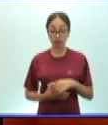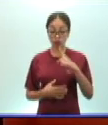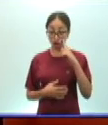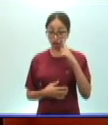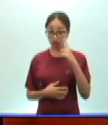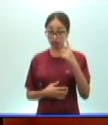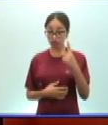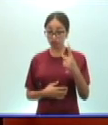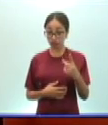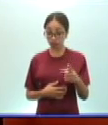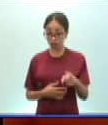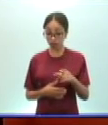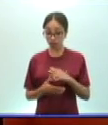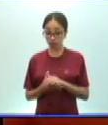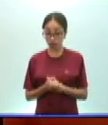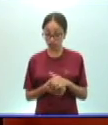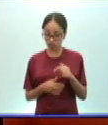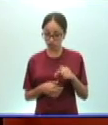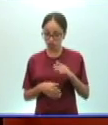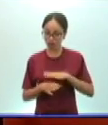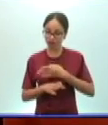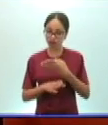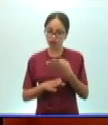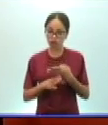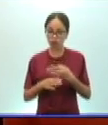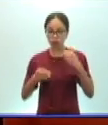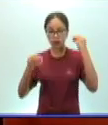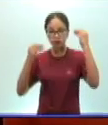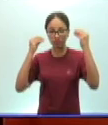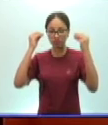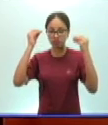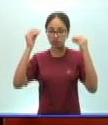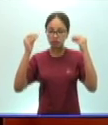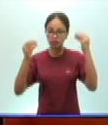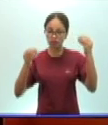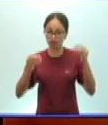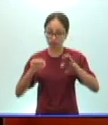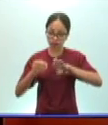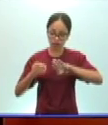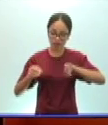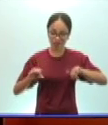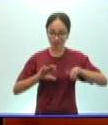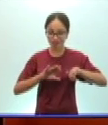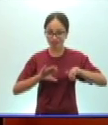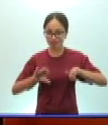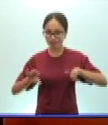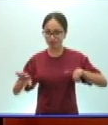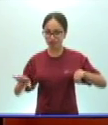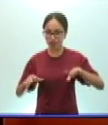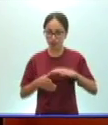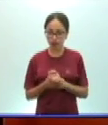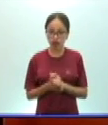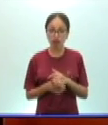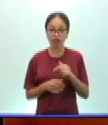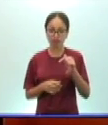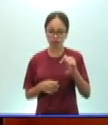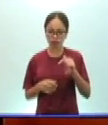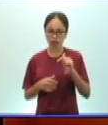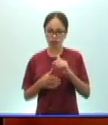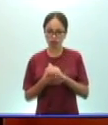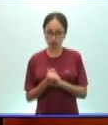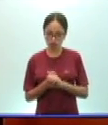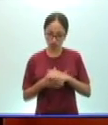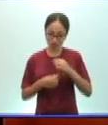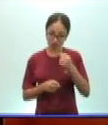Observen ahora, después de haber analizado todos los aspectos relacionados con la decantación, esta muestra que les traigo en el puesto de